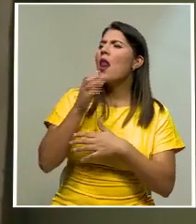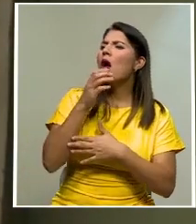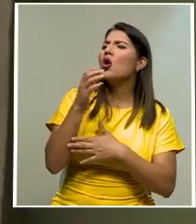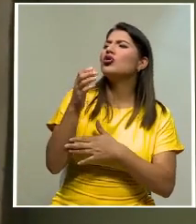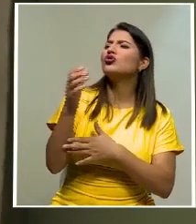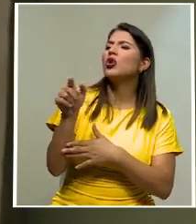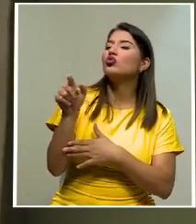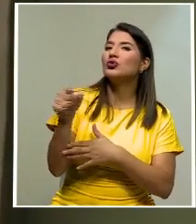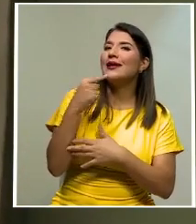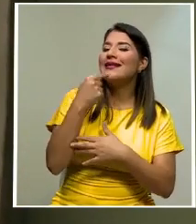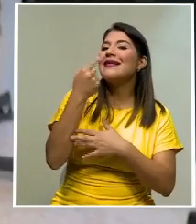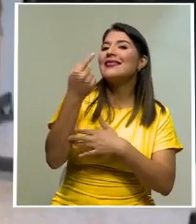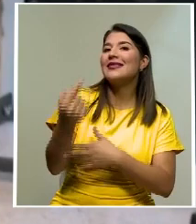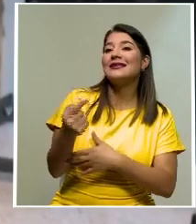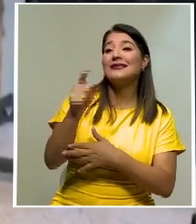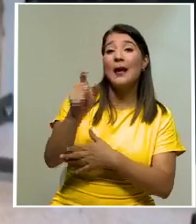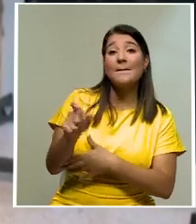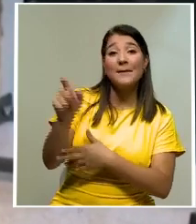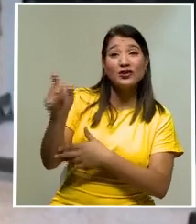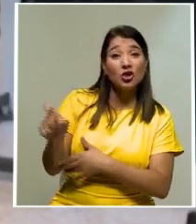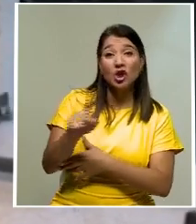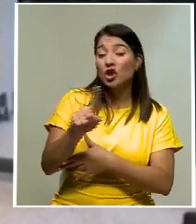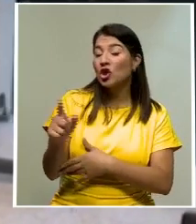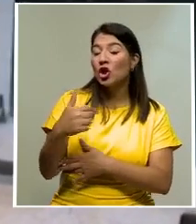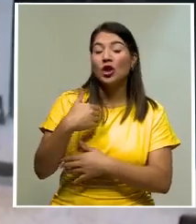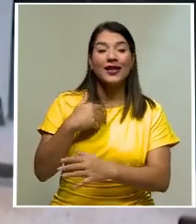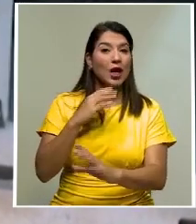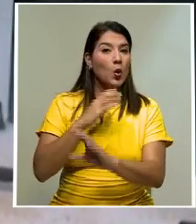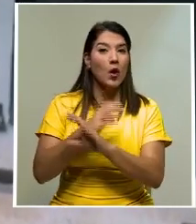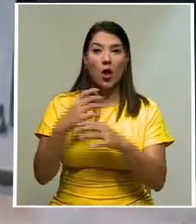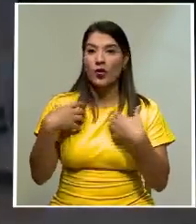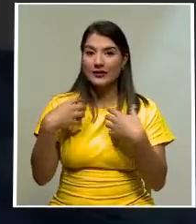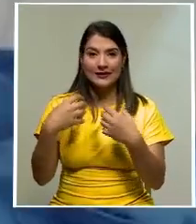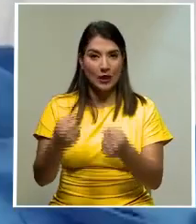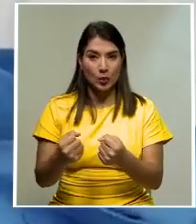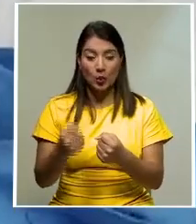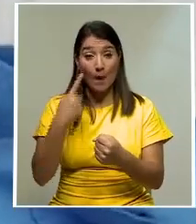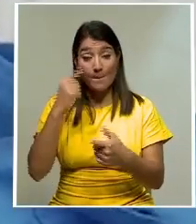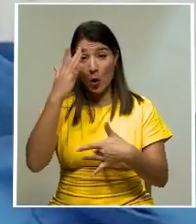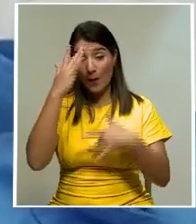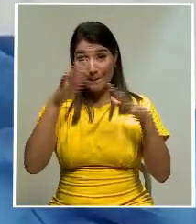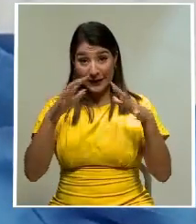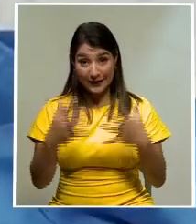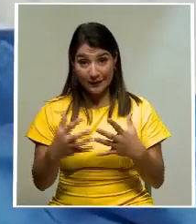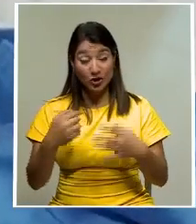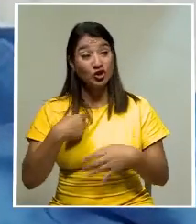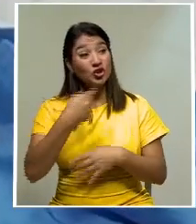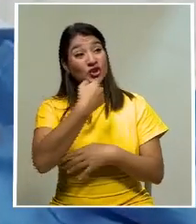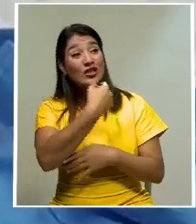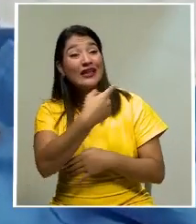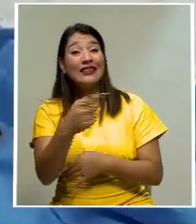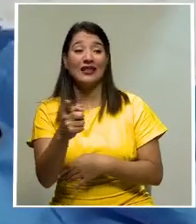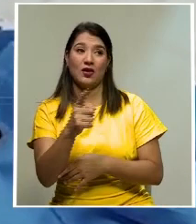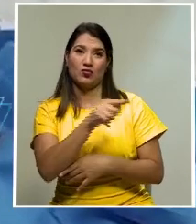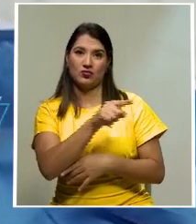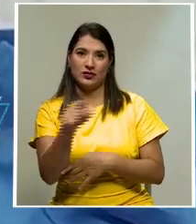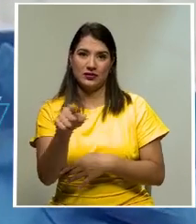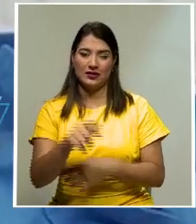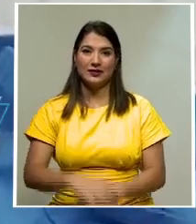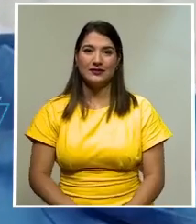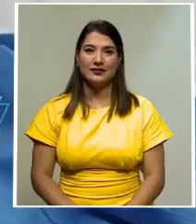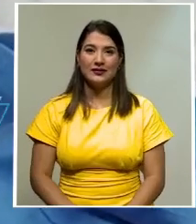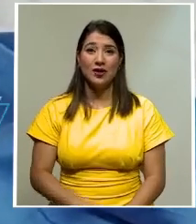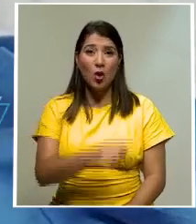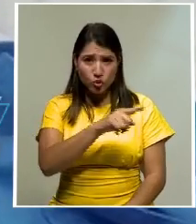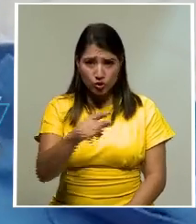paciente le da a las personas que no acatan las medidas sanitarias por la pandemia? Yo les diría a todos ellos, a